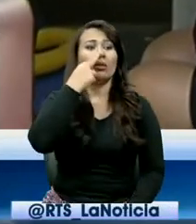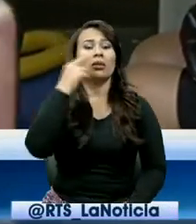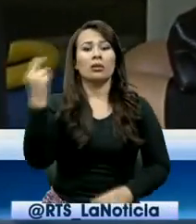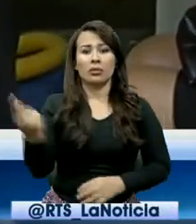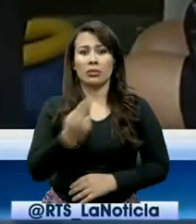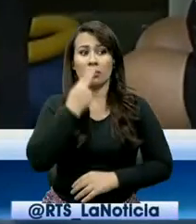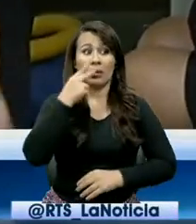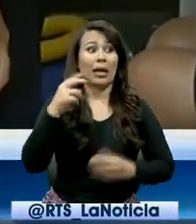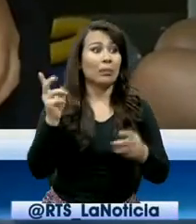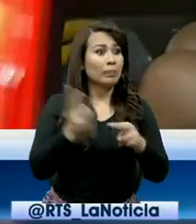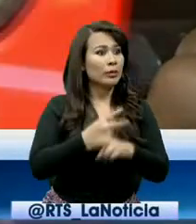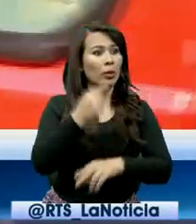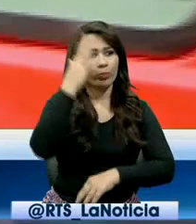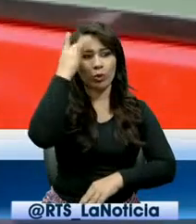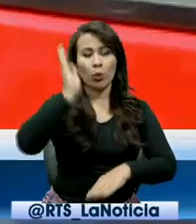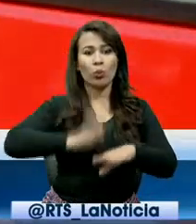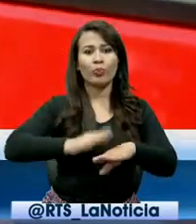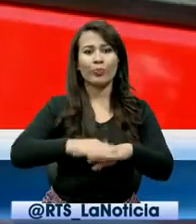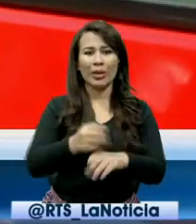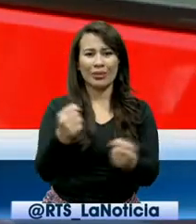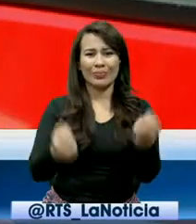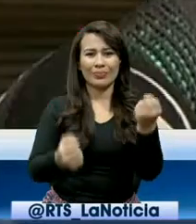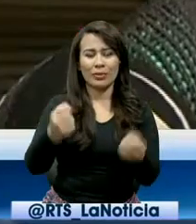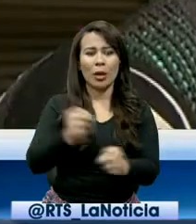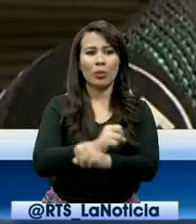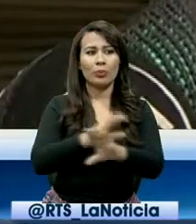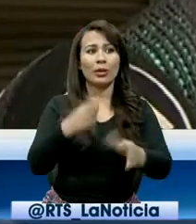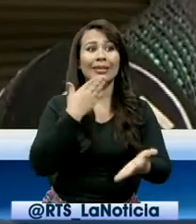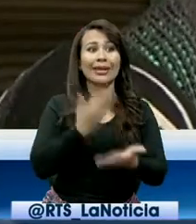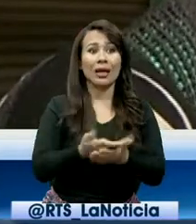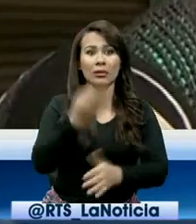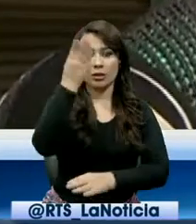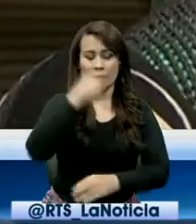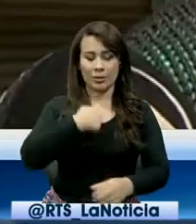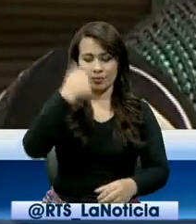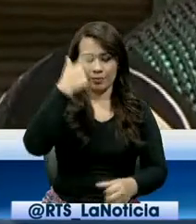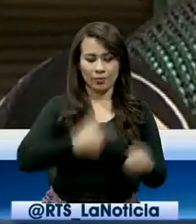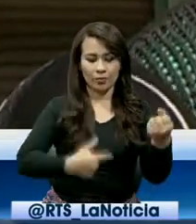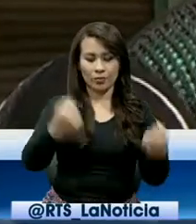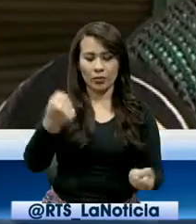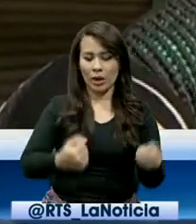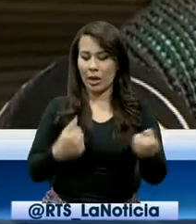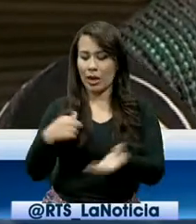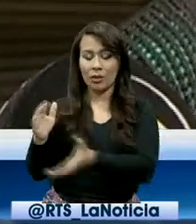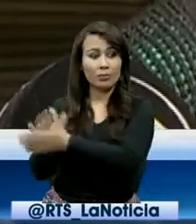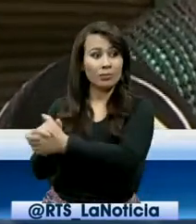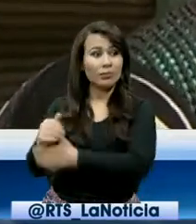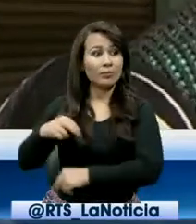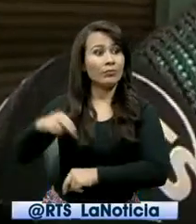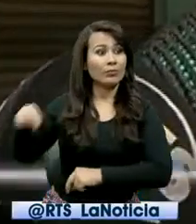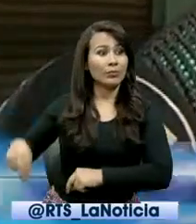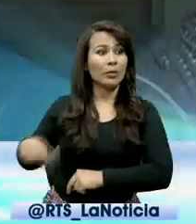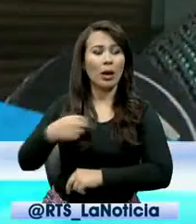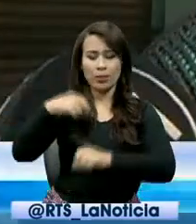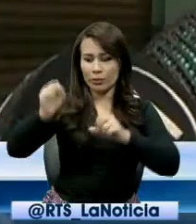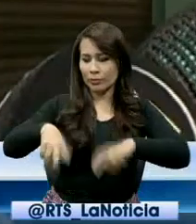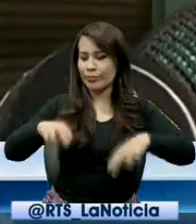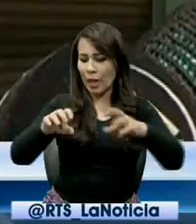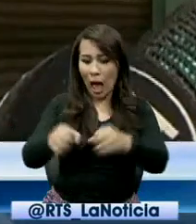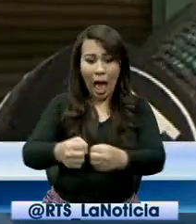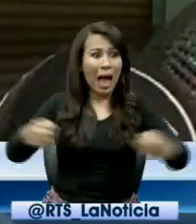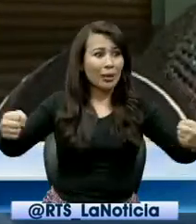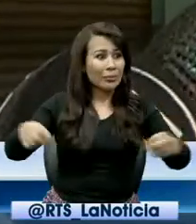humo. Gracias a Dios, el señor que iba manejando con su esposa lograron salir.